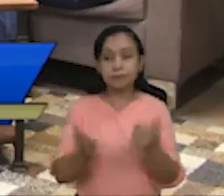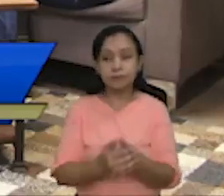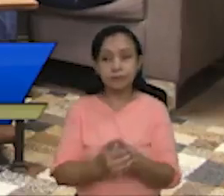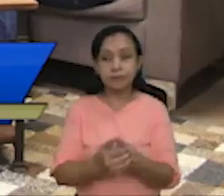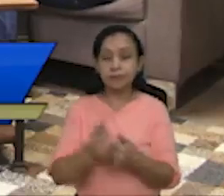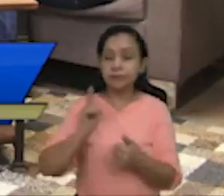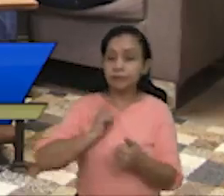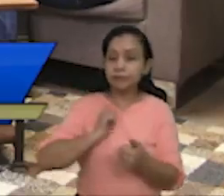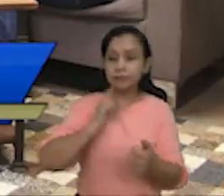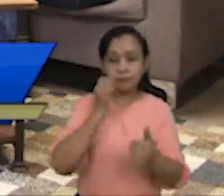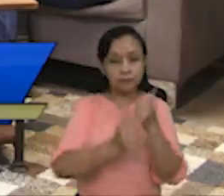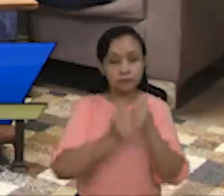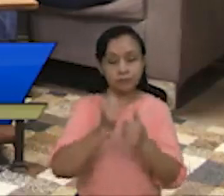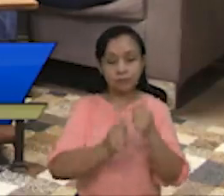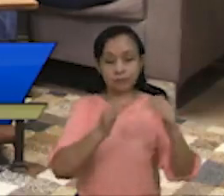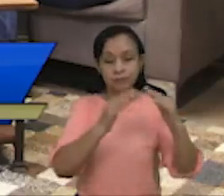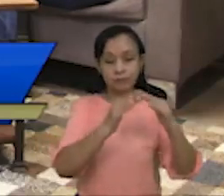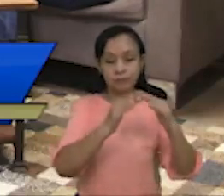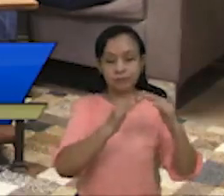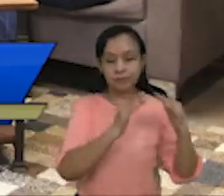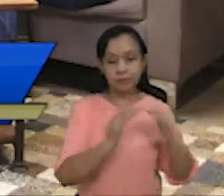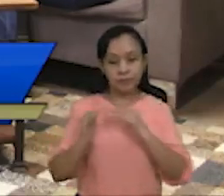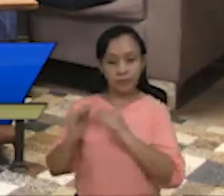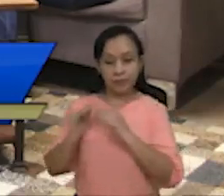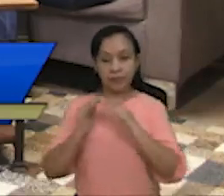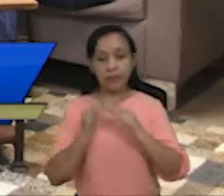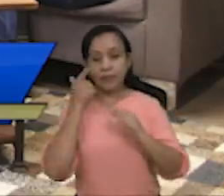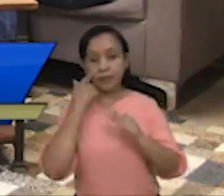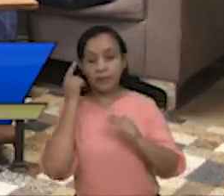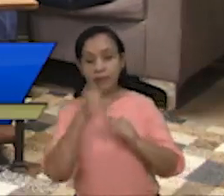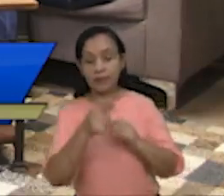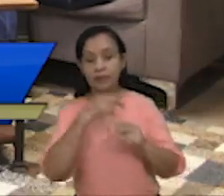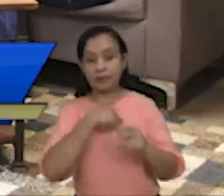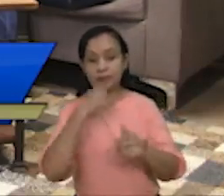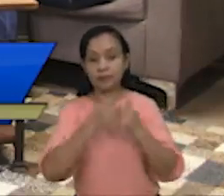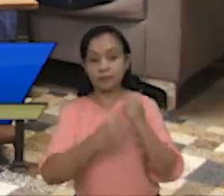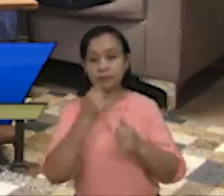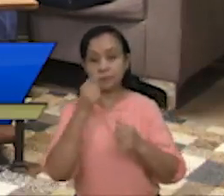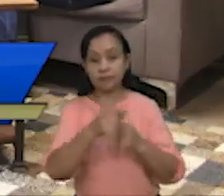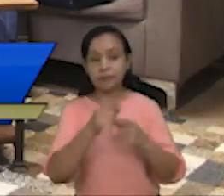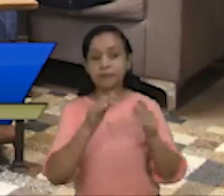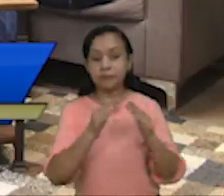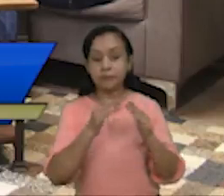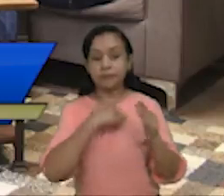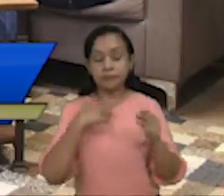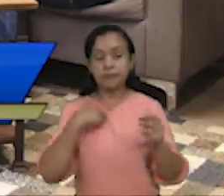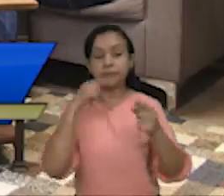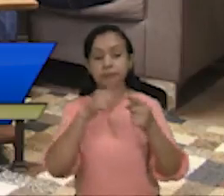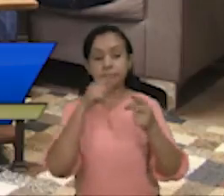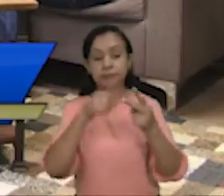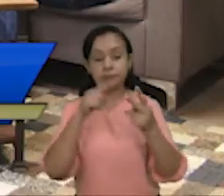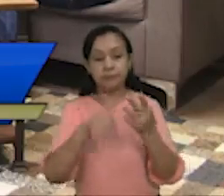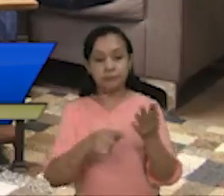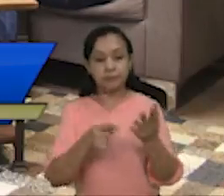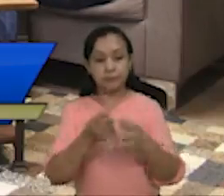que vos tengas un problema en tu casa y sea el vecino el que te quiera venir a decir, mira Liz, el problema que vos tenés en tu casa lo tenés que resolver, y con